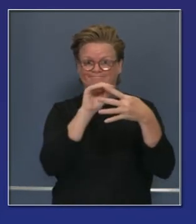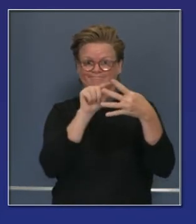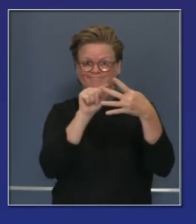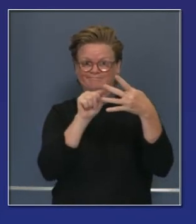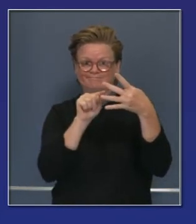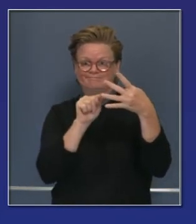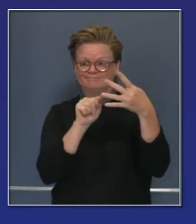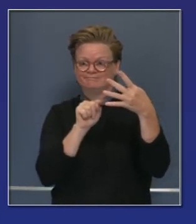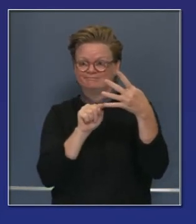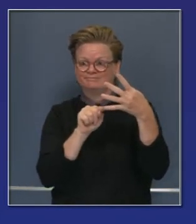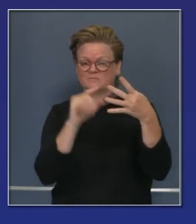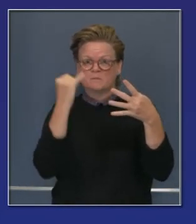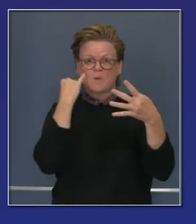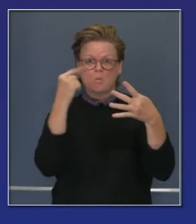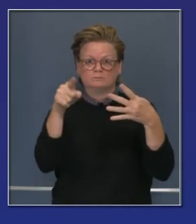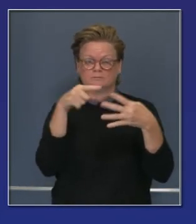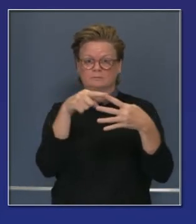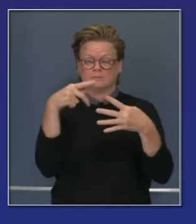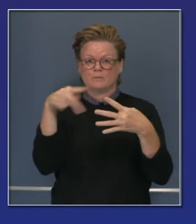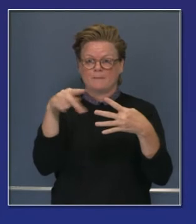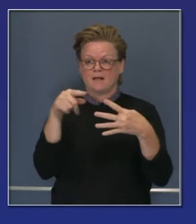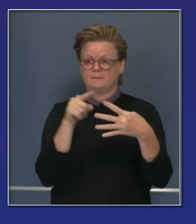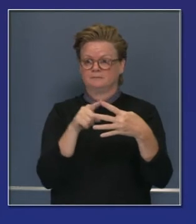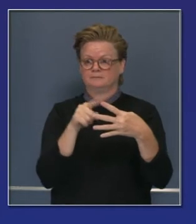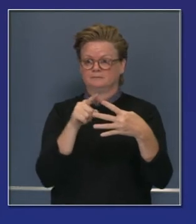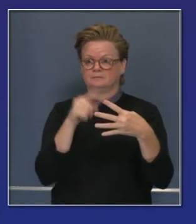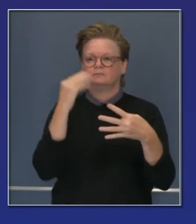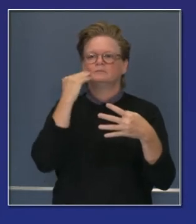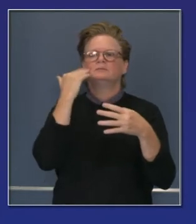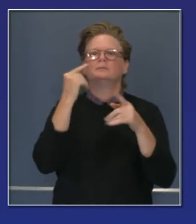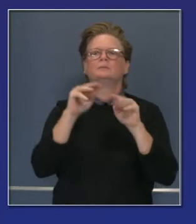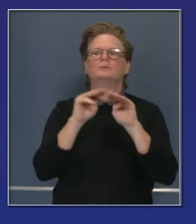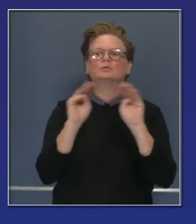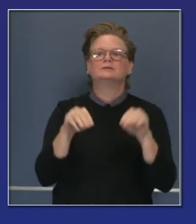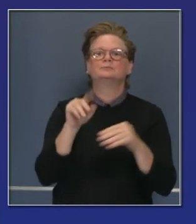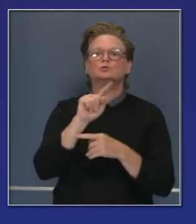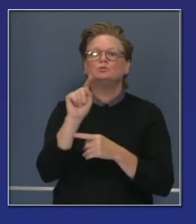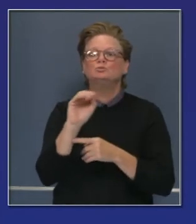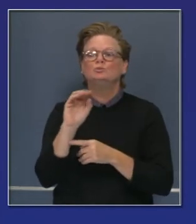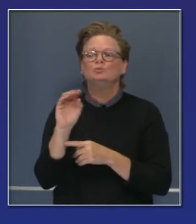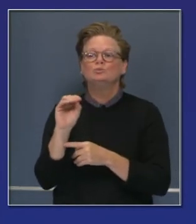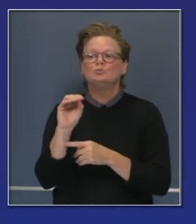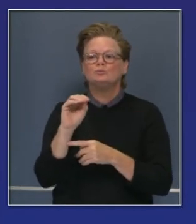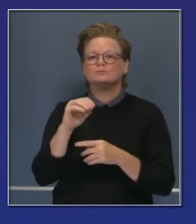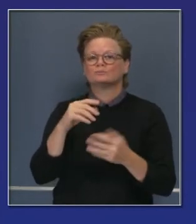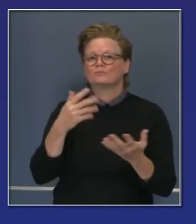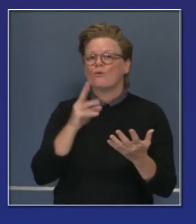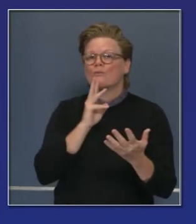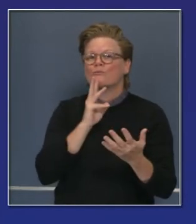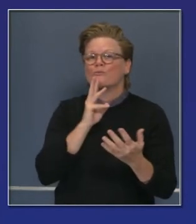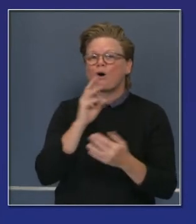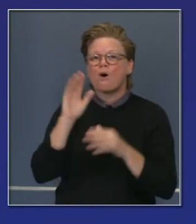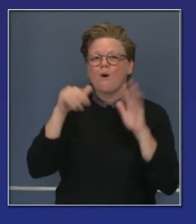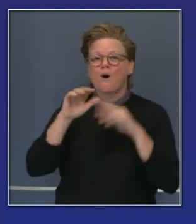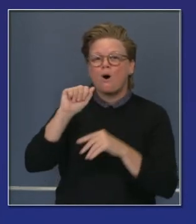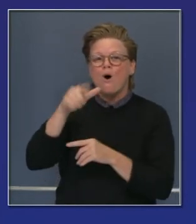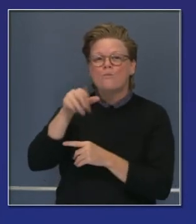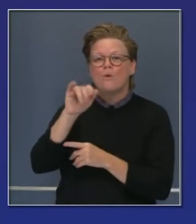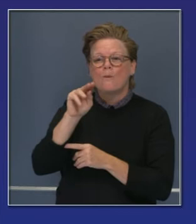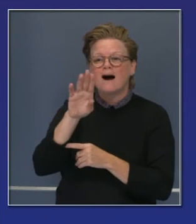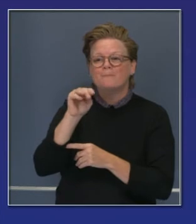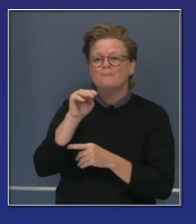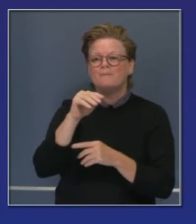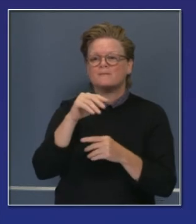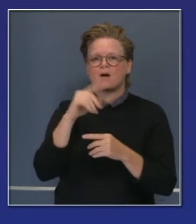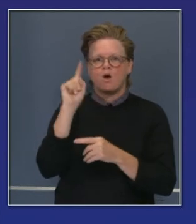su condado en el nivel morado, sabe usted que museos, zoológicos y acuarios, en este ejemplo,